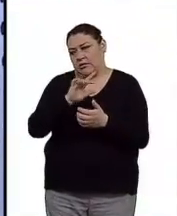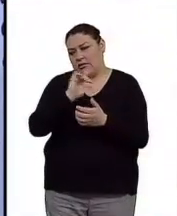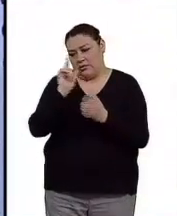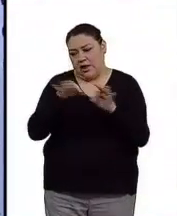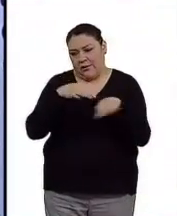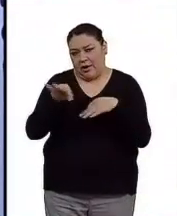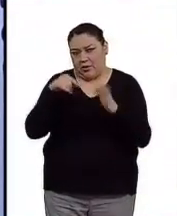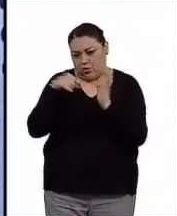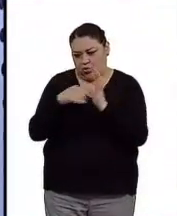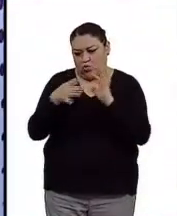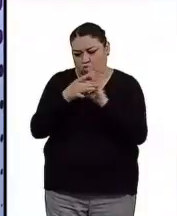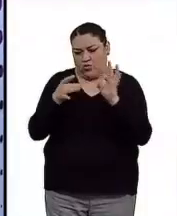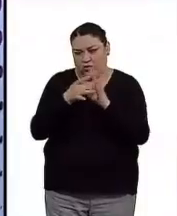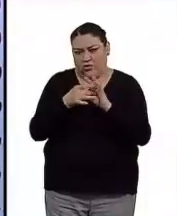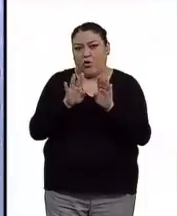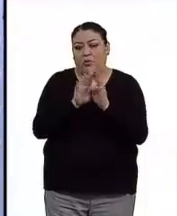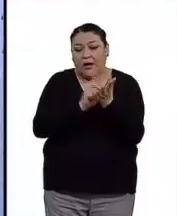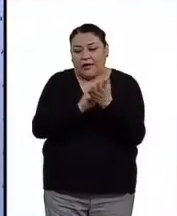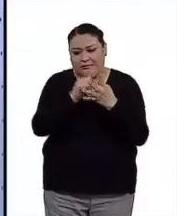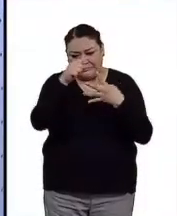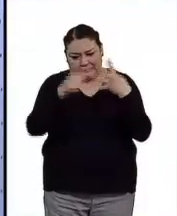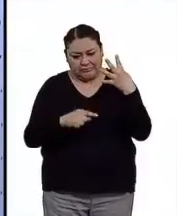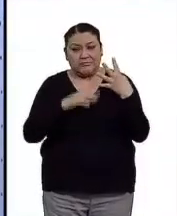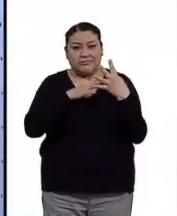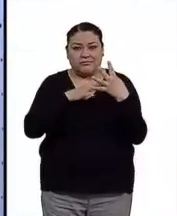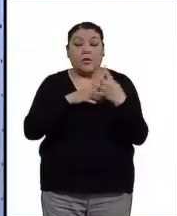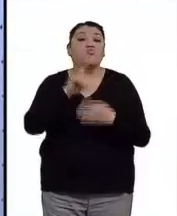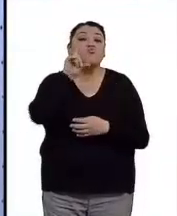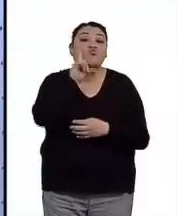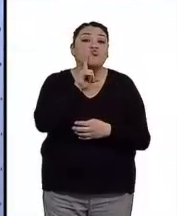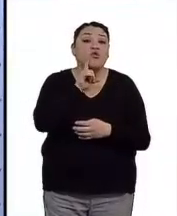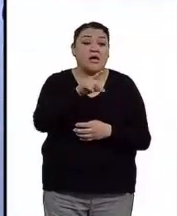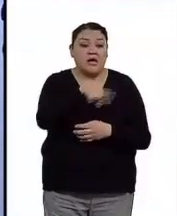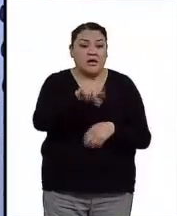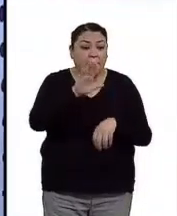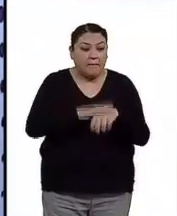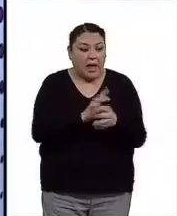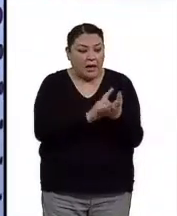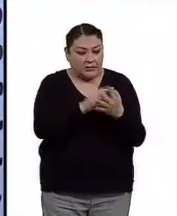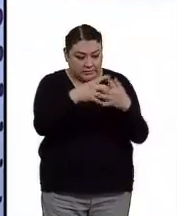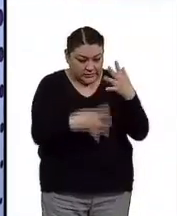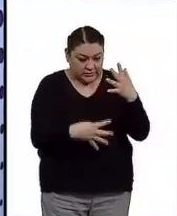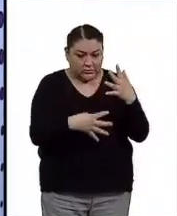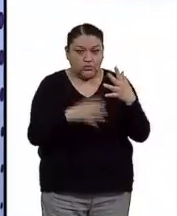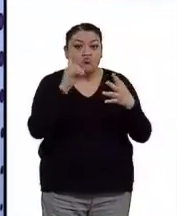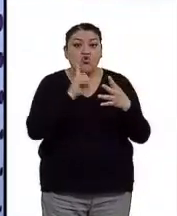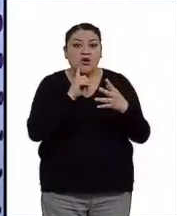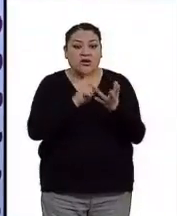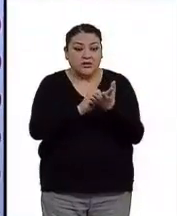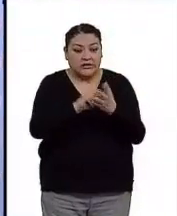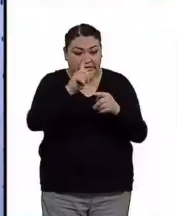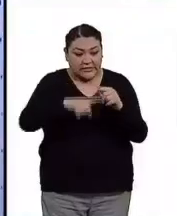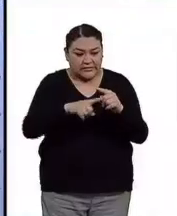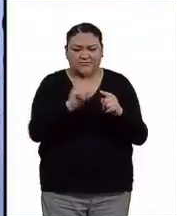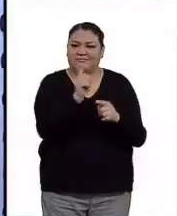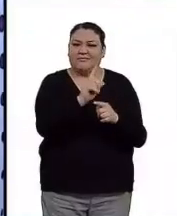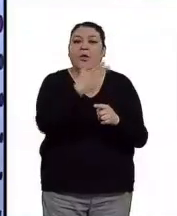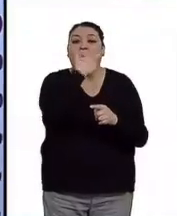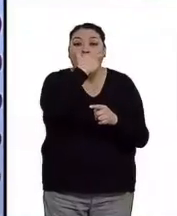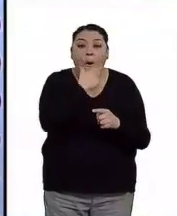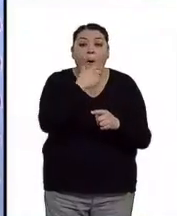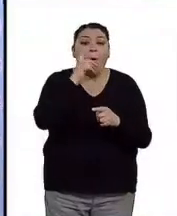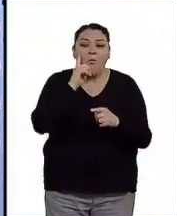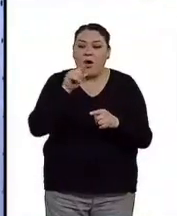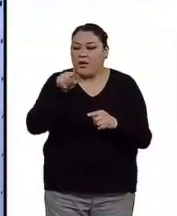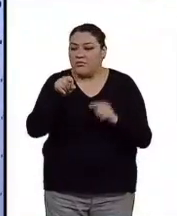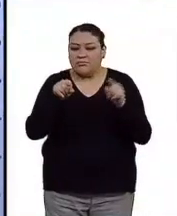tema? Vigencia de todos los derechos. Insisto, las mujeres no tenemos más derechos, pero tampoco menos. Tenemos exactamente los mismos derechos que los